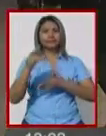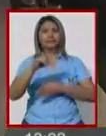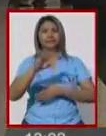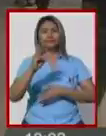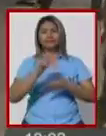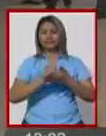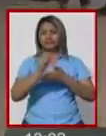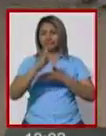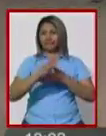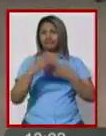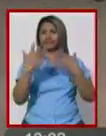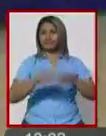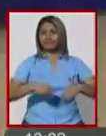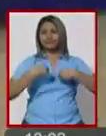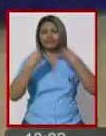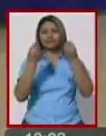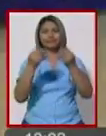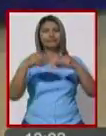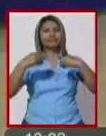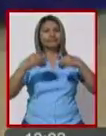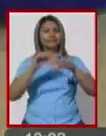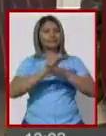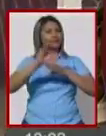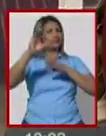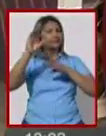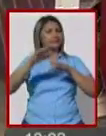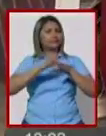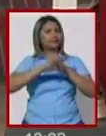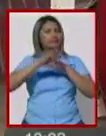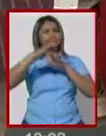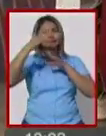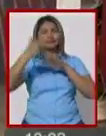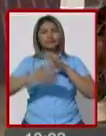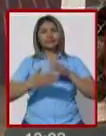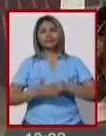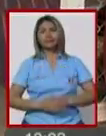que este 26 de abril ya se entrega el mercado totalmente terminado.